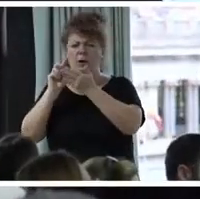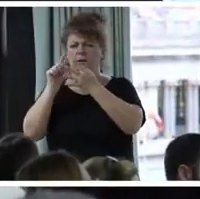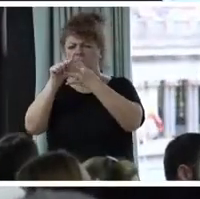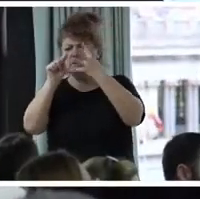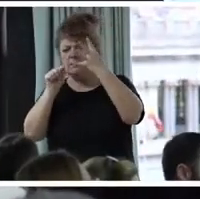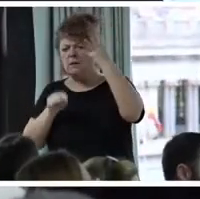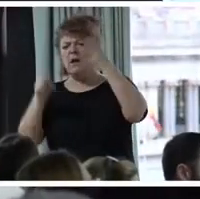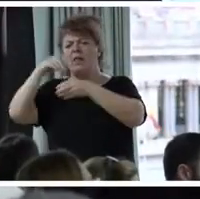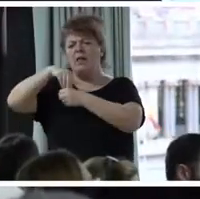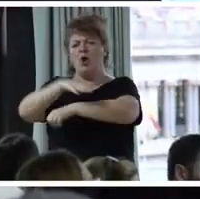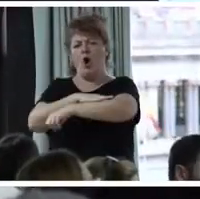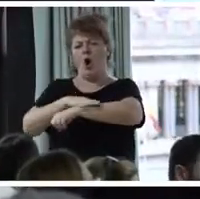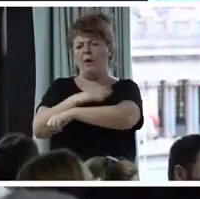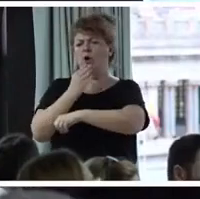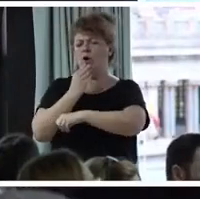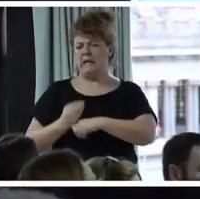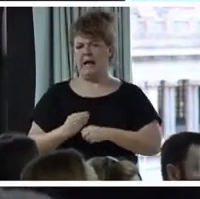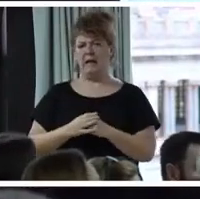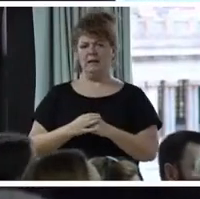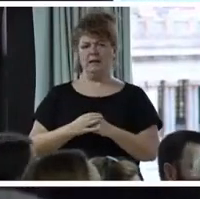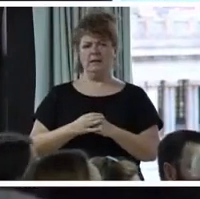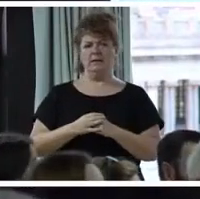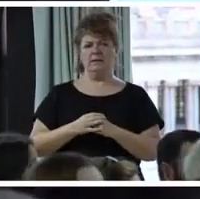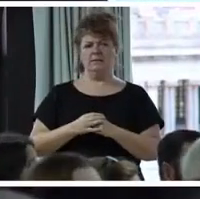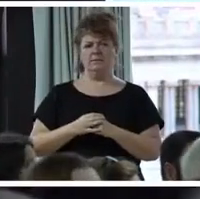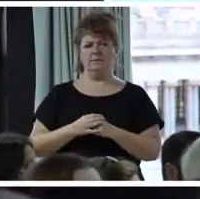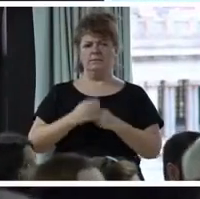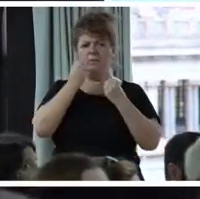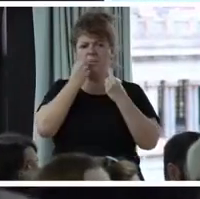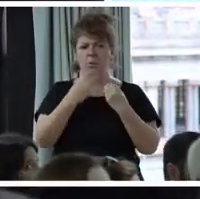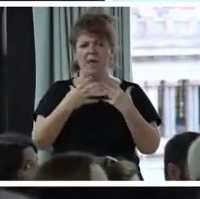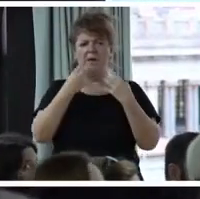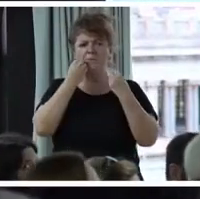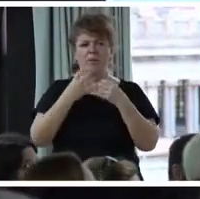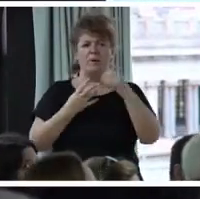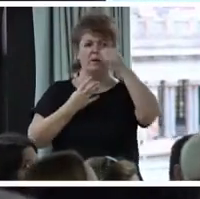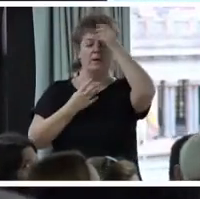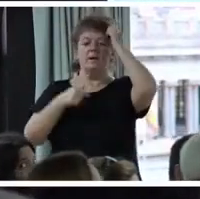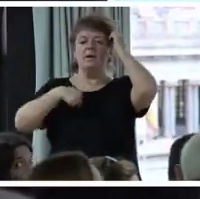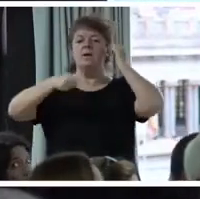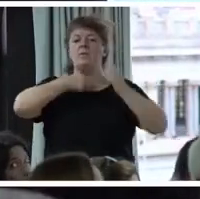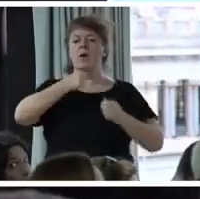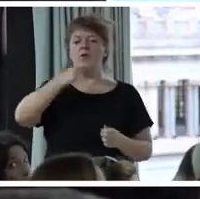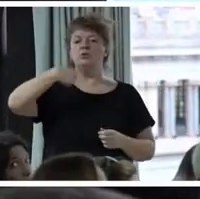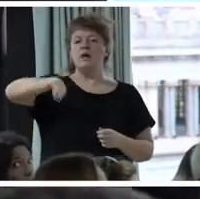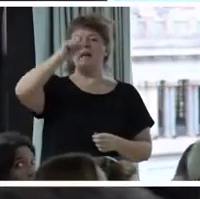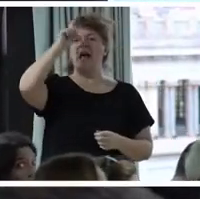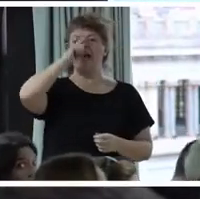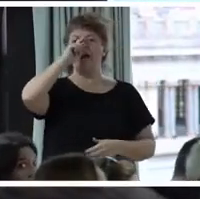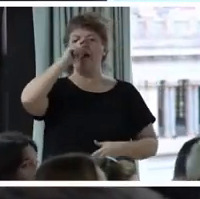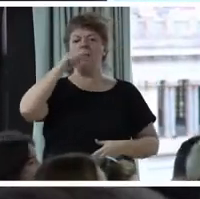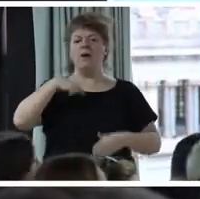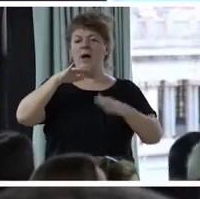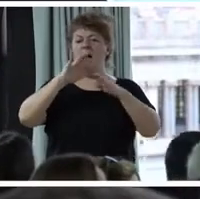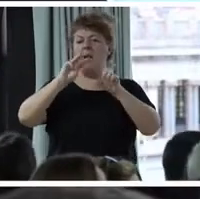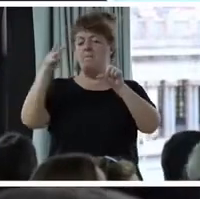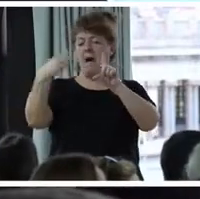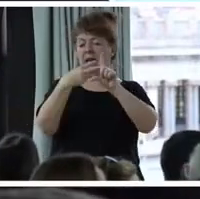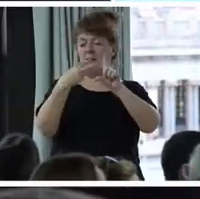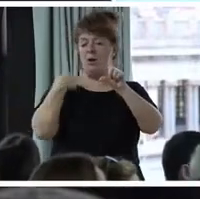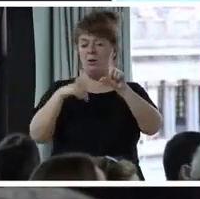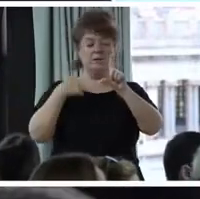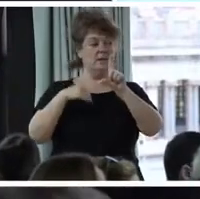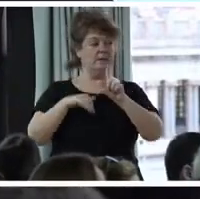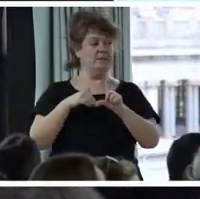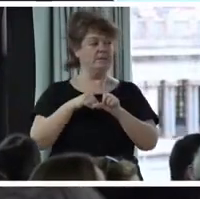de el gobierno de Israel en este sentido Me gustaría me gustaría recordaros que tenemos eh la página web